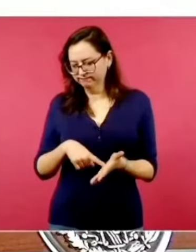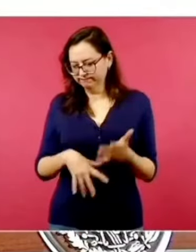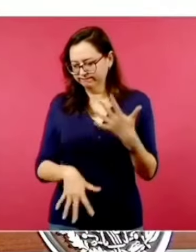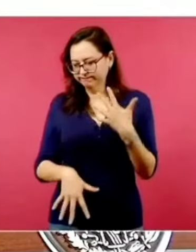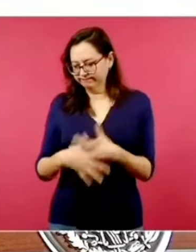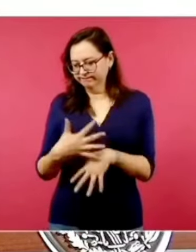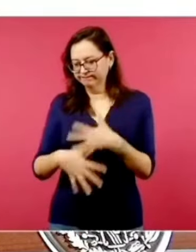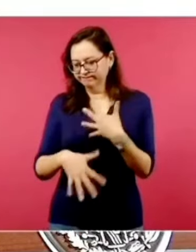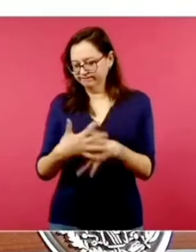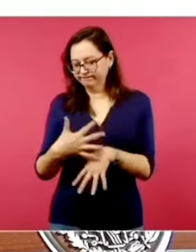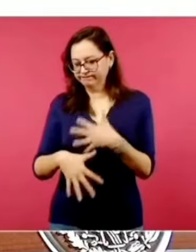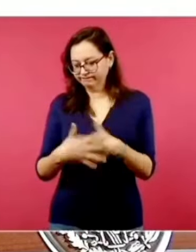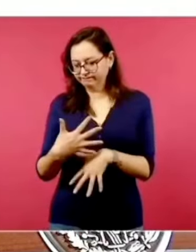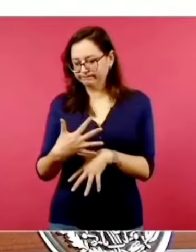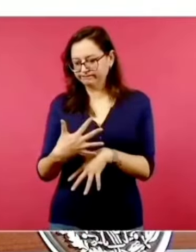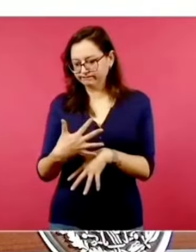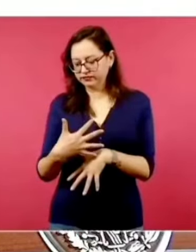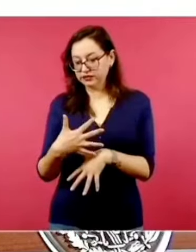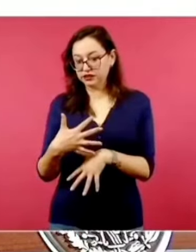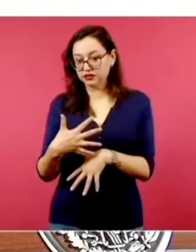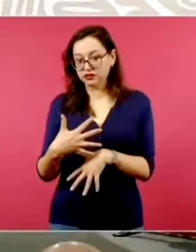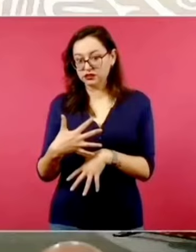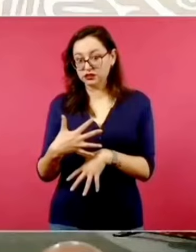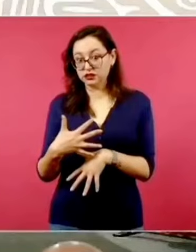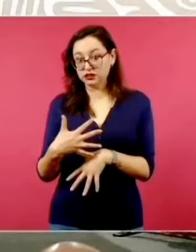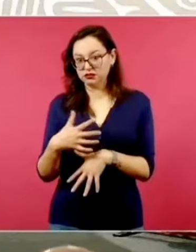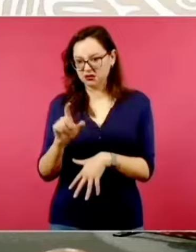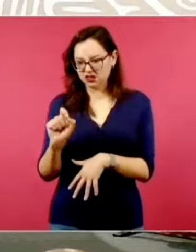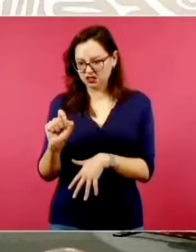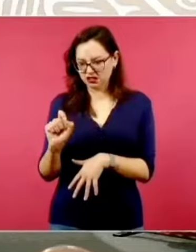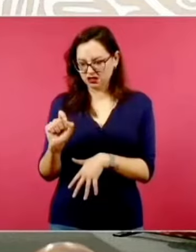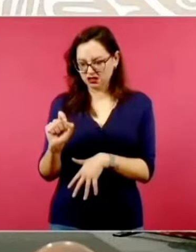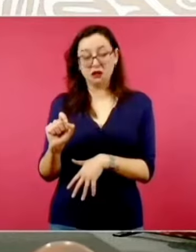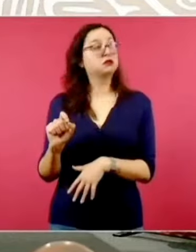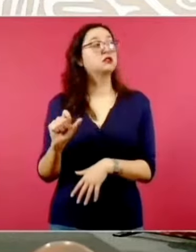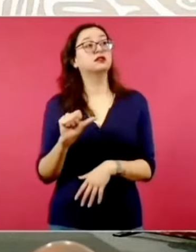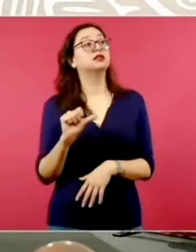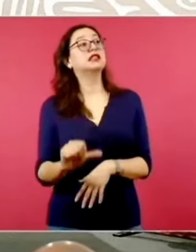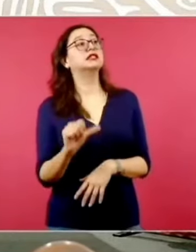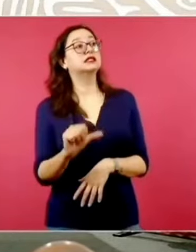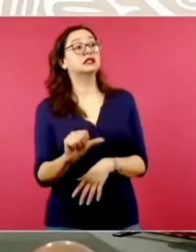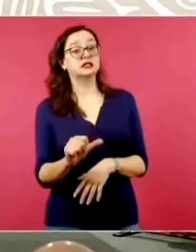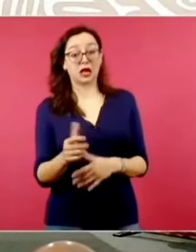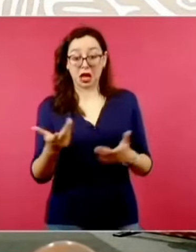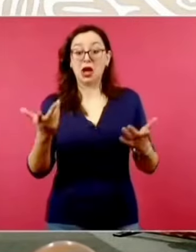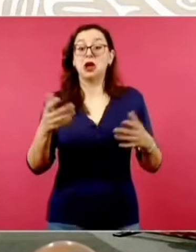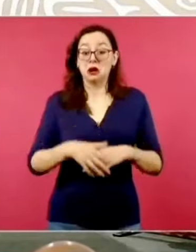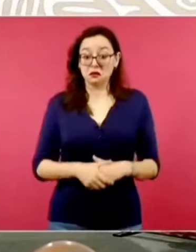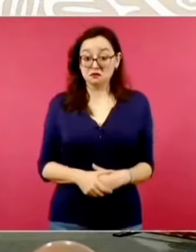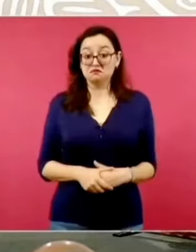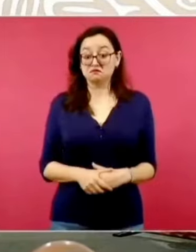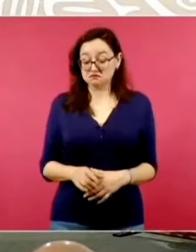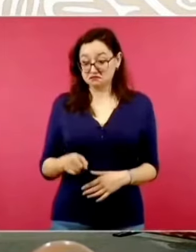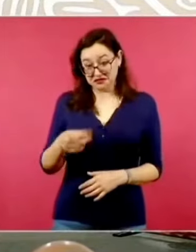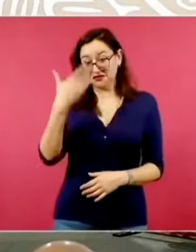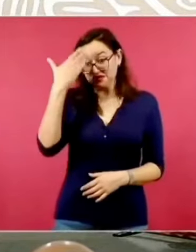eh hidroeléctricas 16 16 No pues tú estás Es